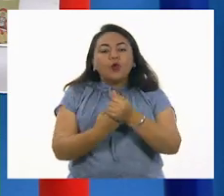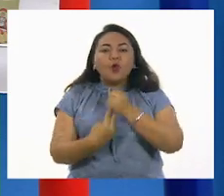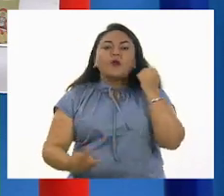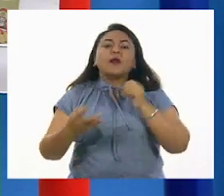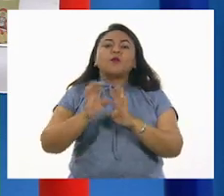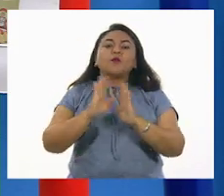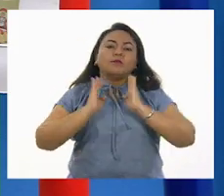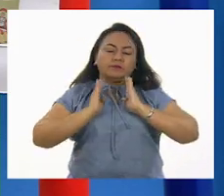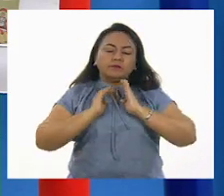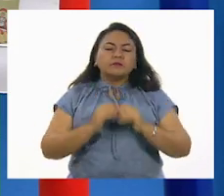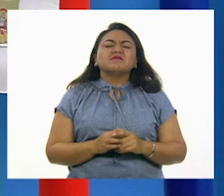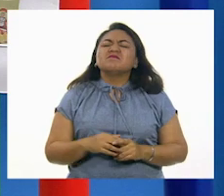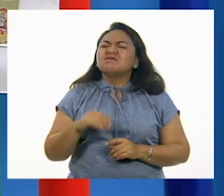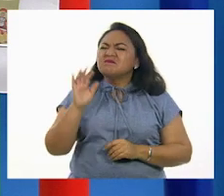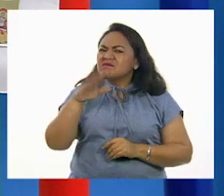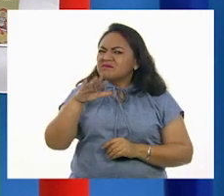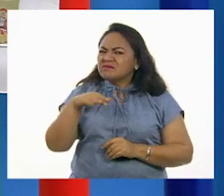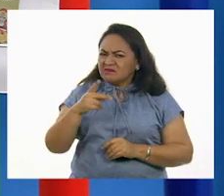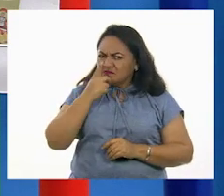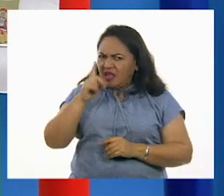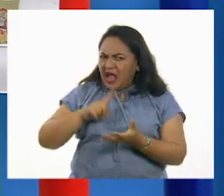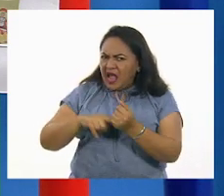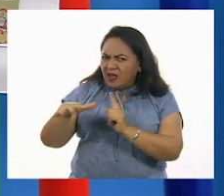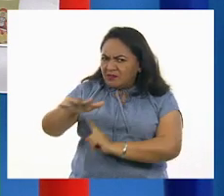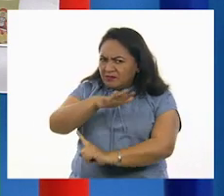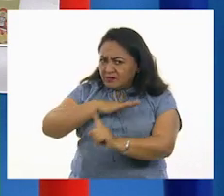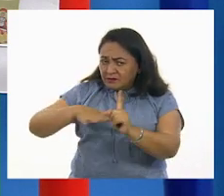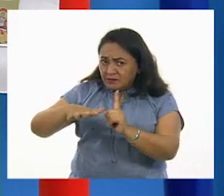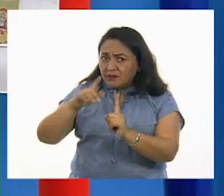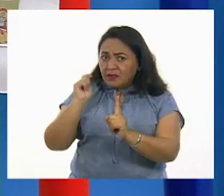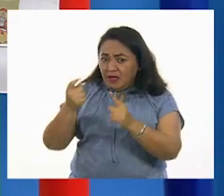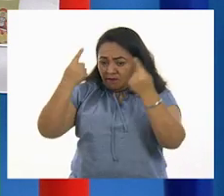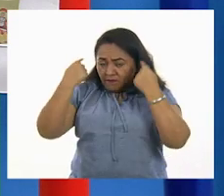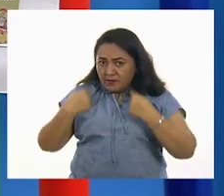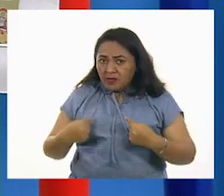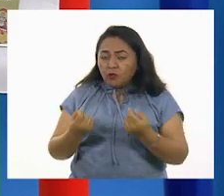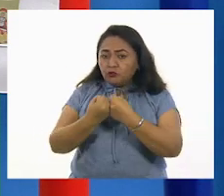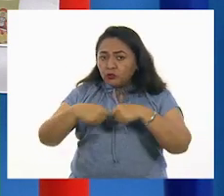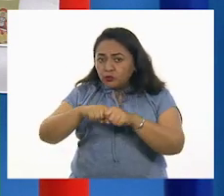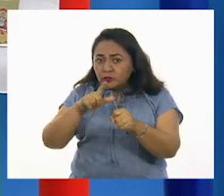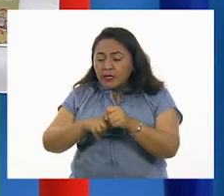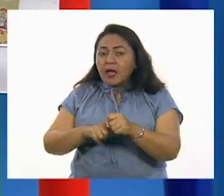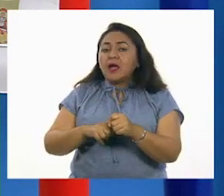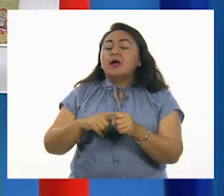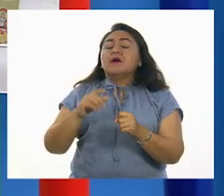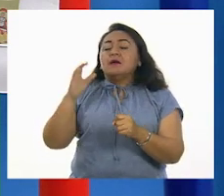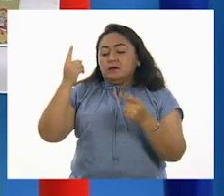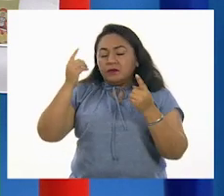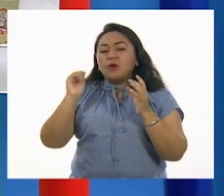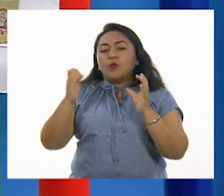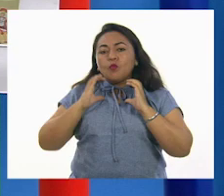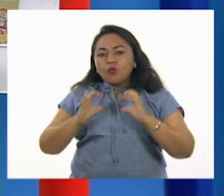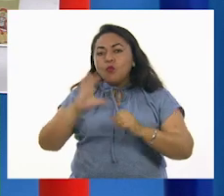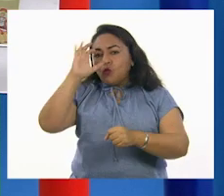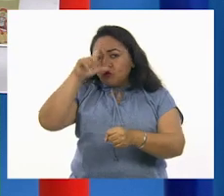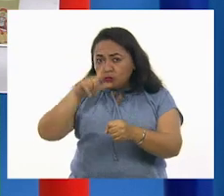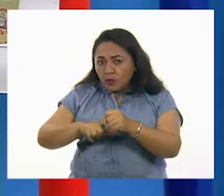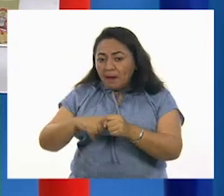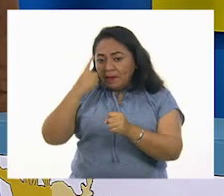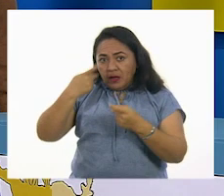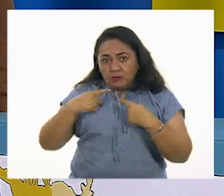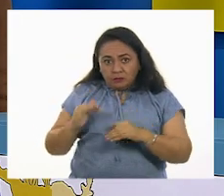contexto. Entiendo que te refieres al entorno físico, social, político, económico y cultural en el que se desarrolla una persona,